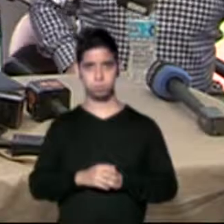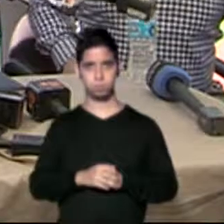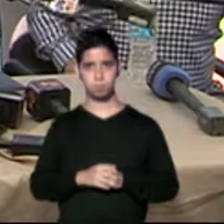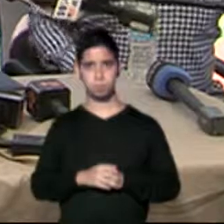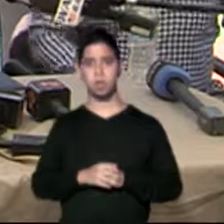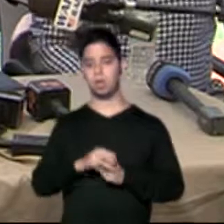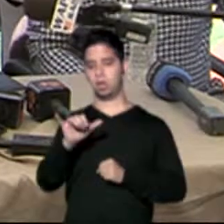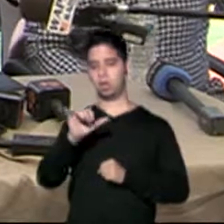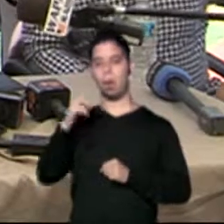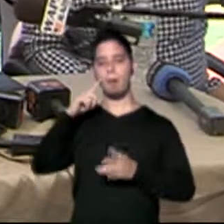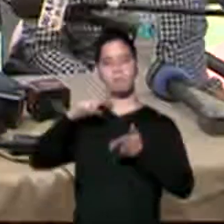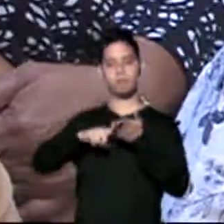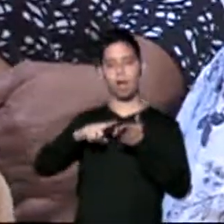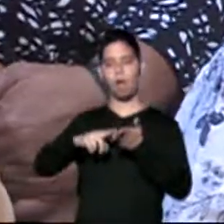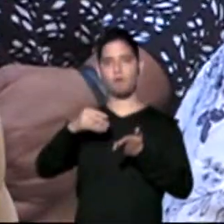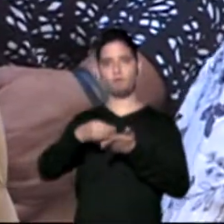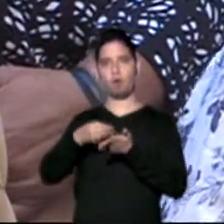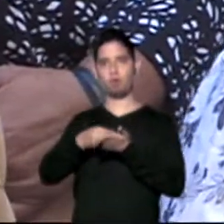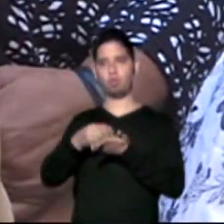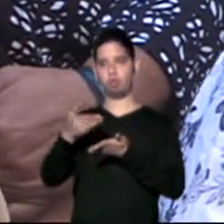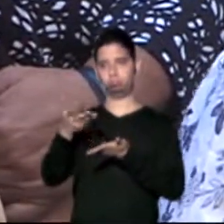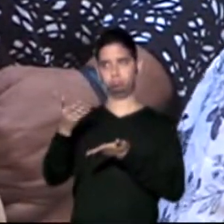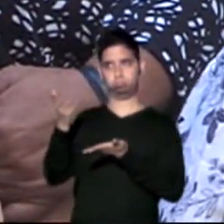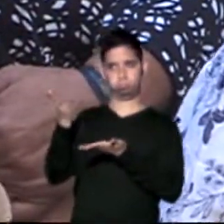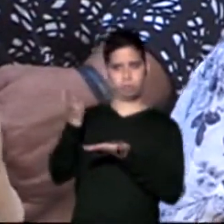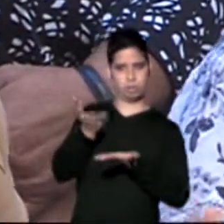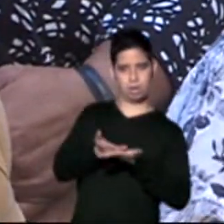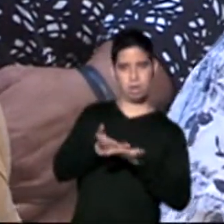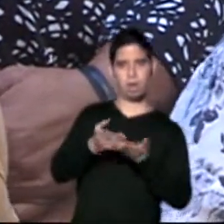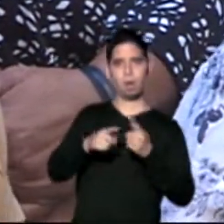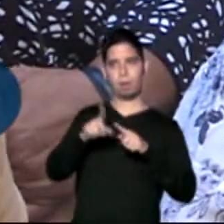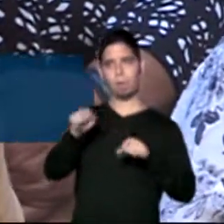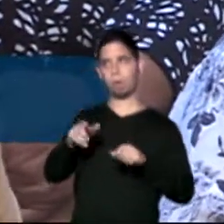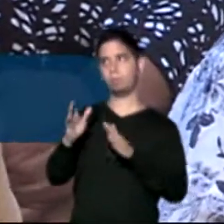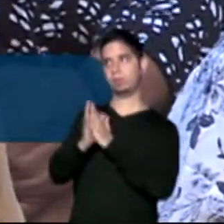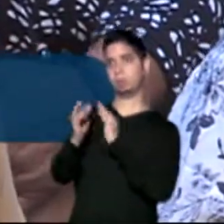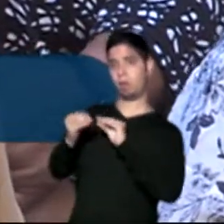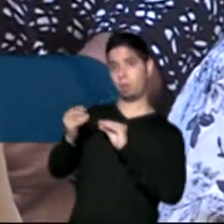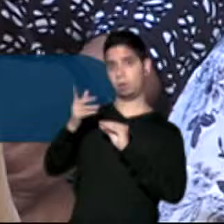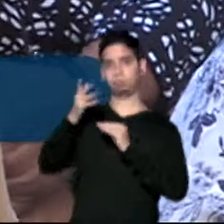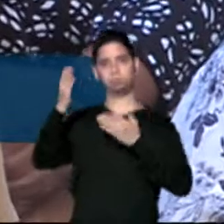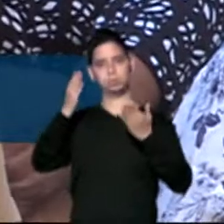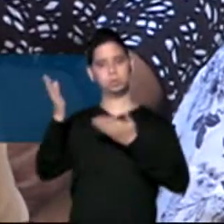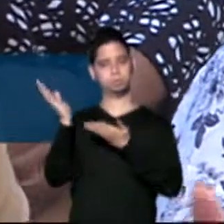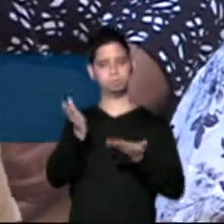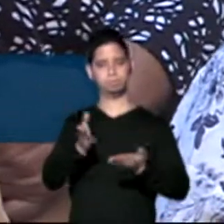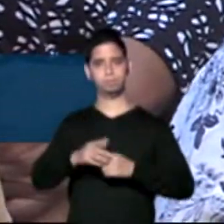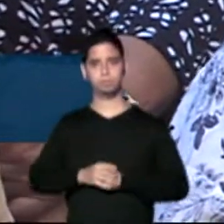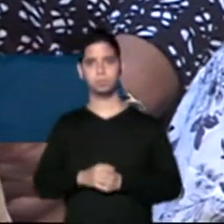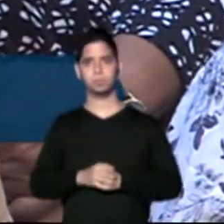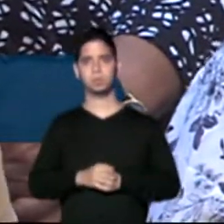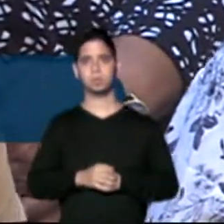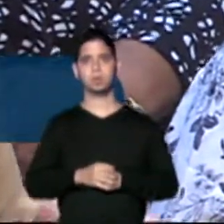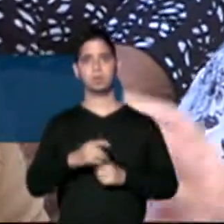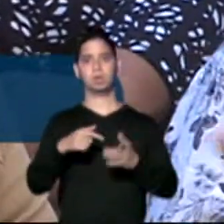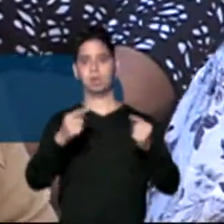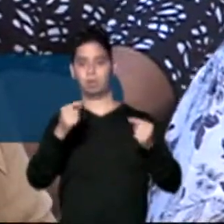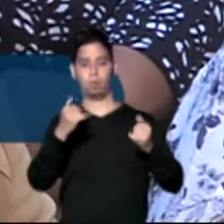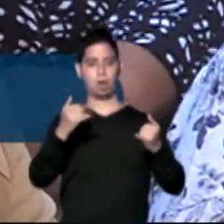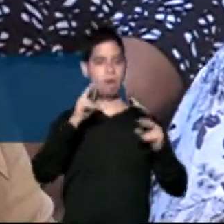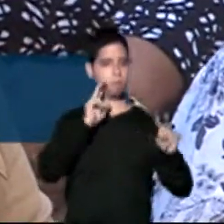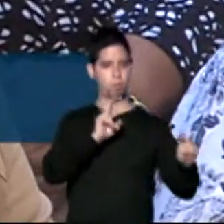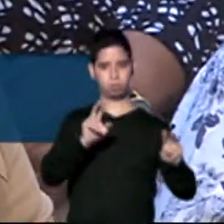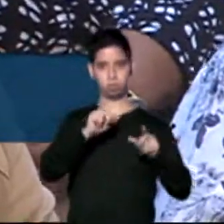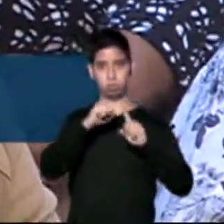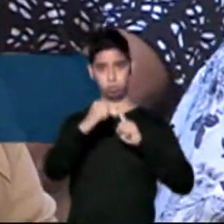recibe para brindar servicios. Pero los años de calle nos dejan ver progreso o necesidad, ¿verdad? Y ajustar. Y